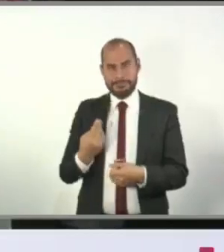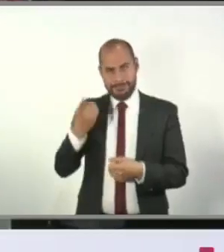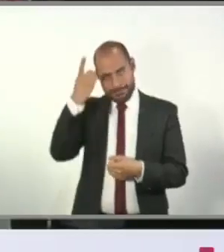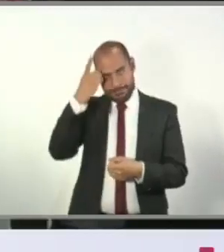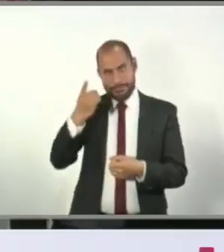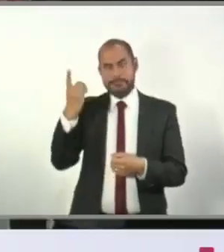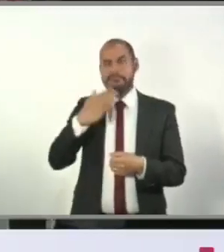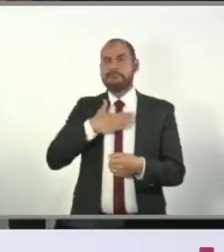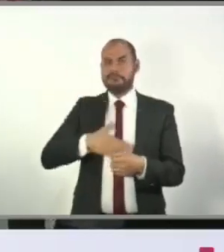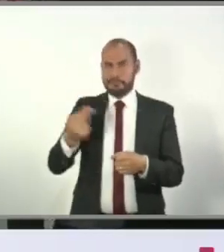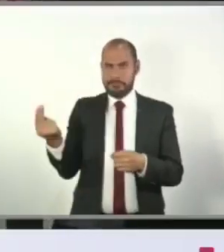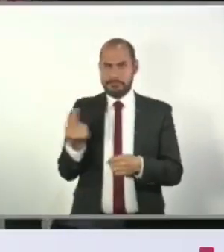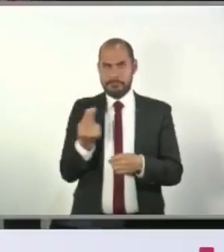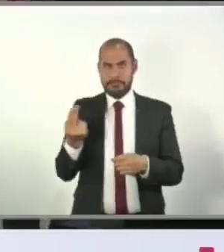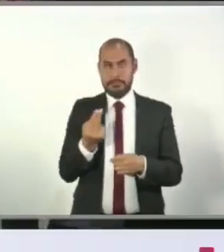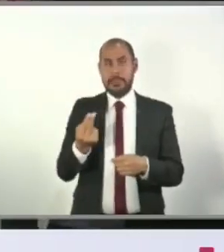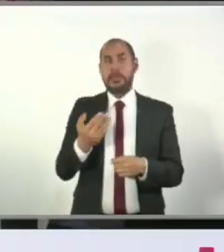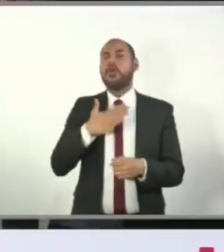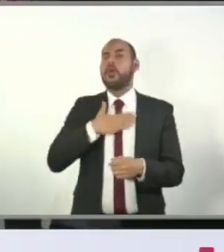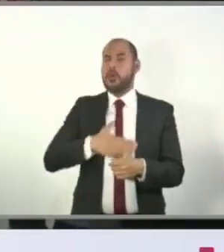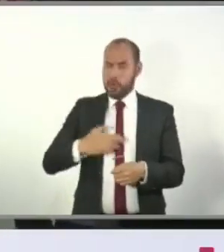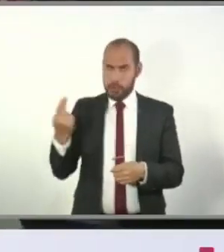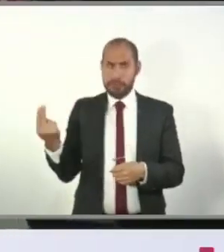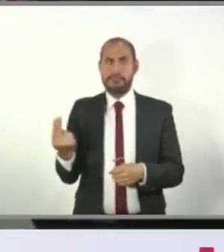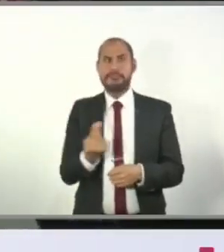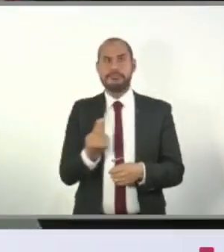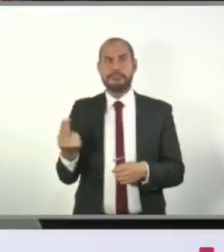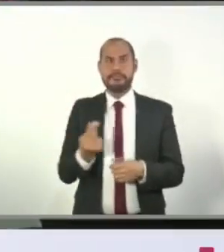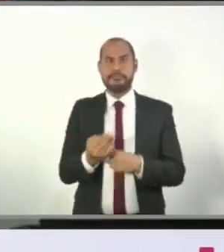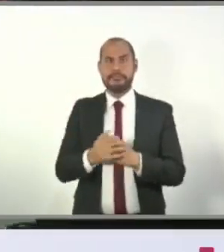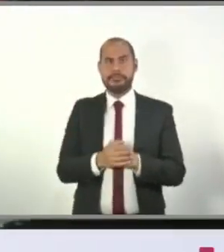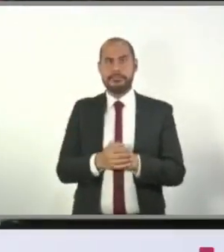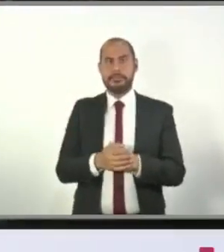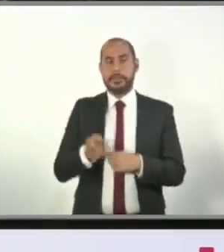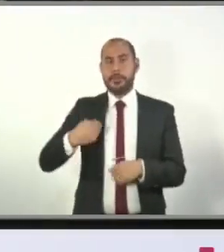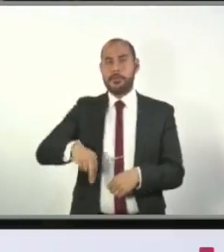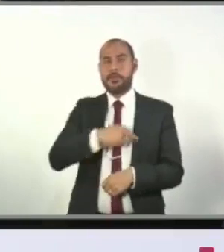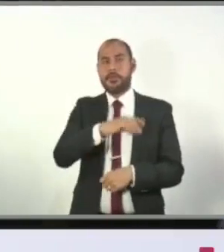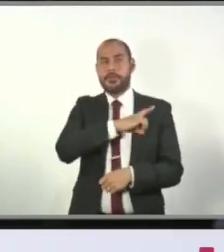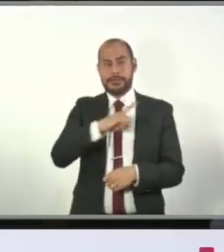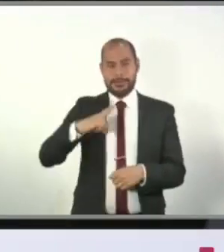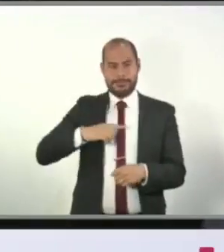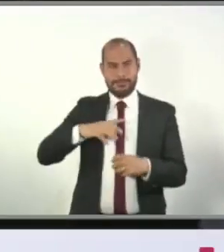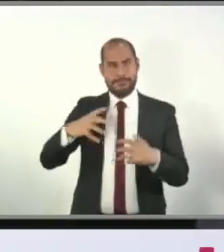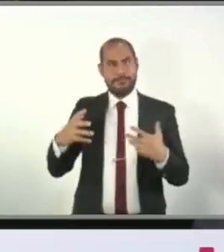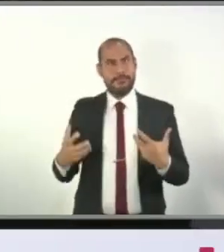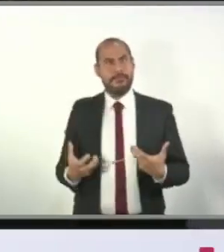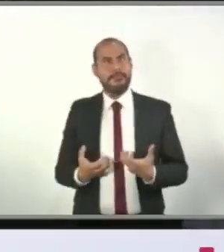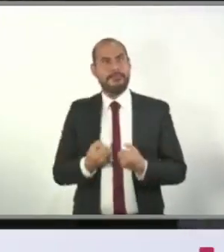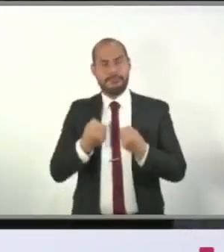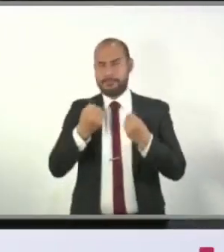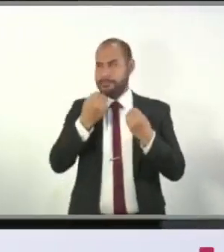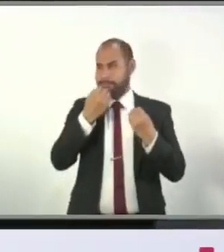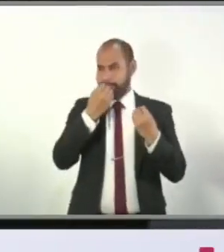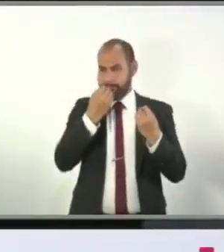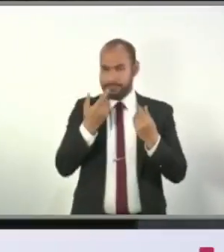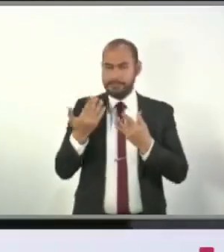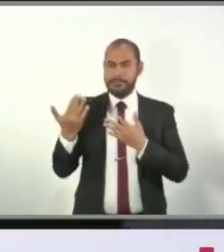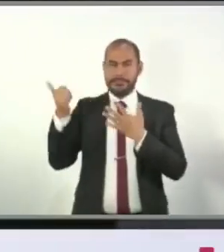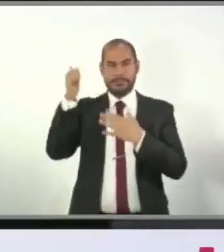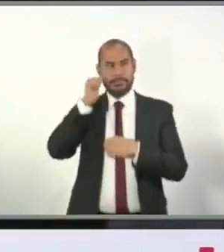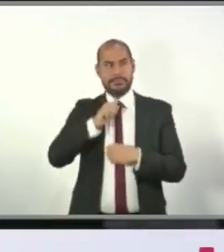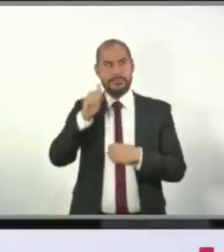En verdad, es justo y necesario, es nuestro deber y salvación glorificarte